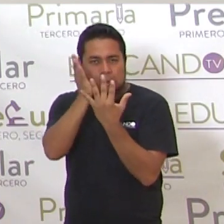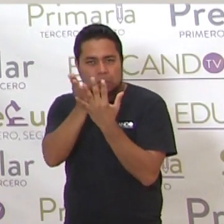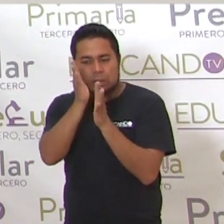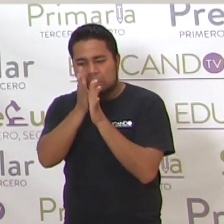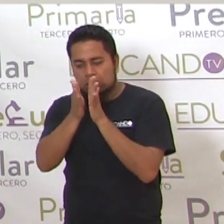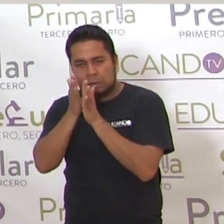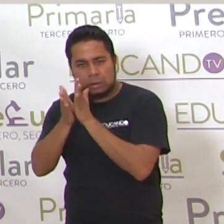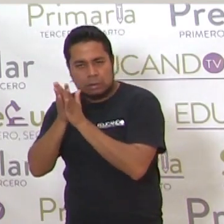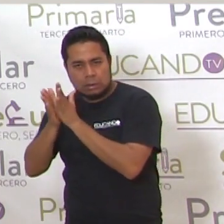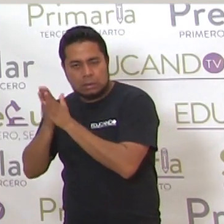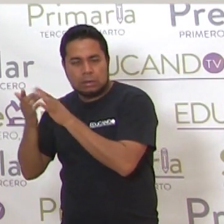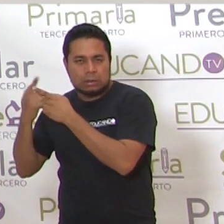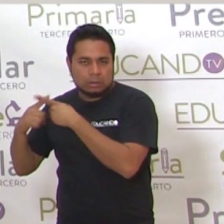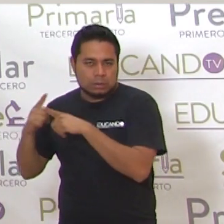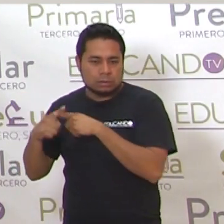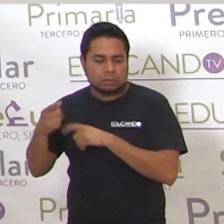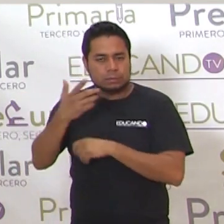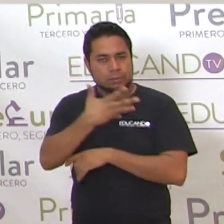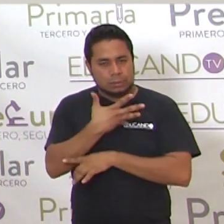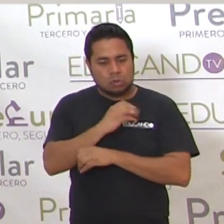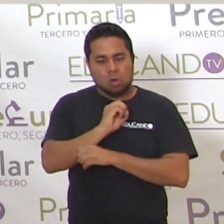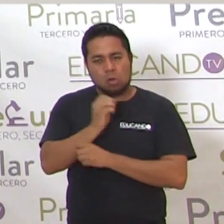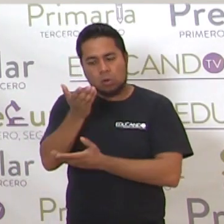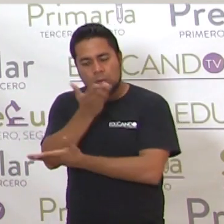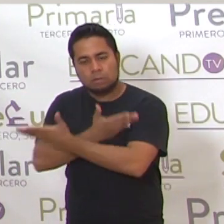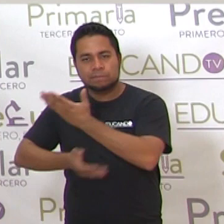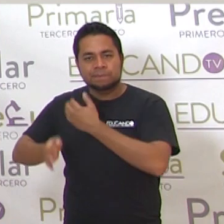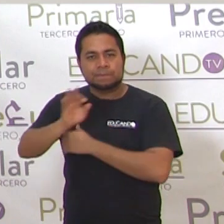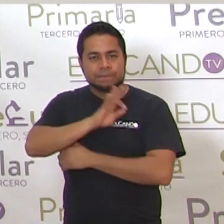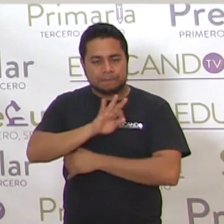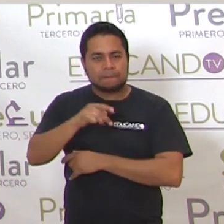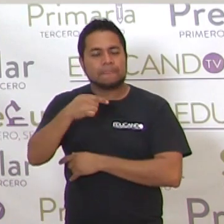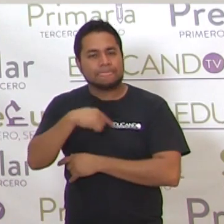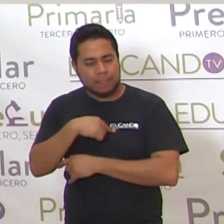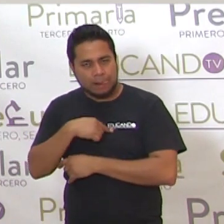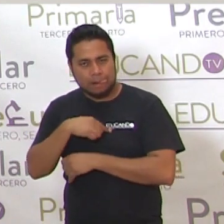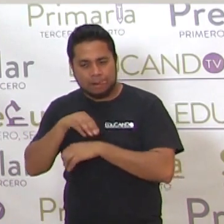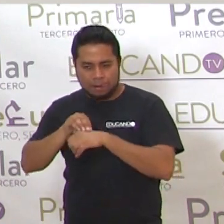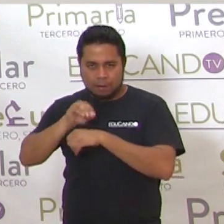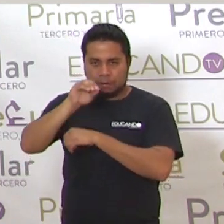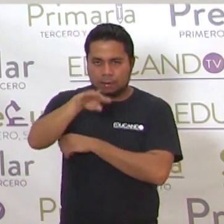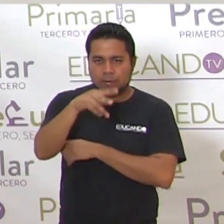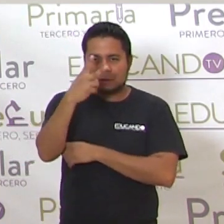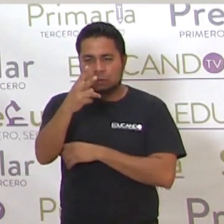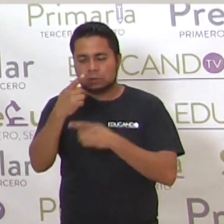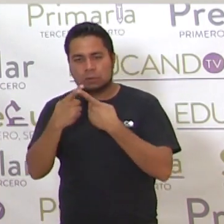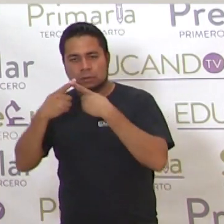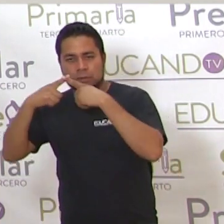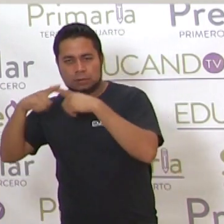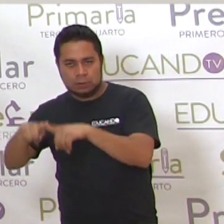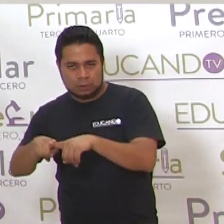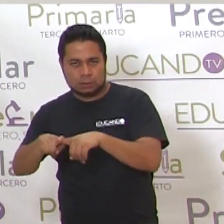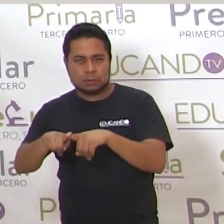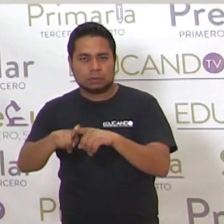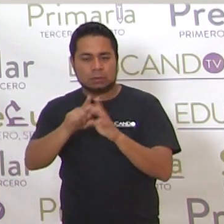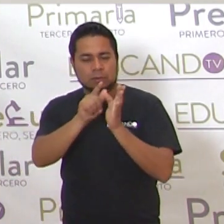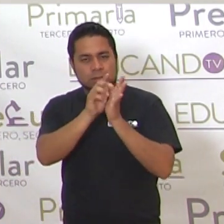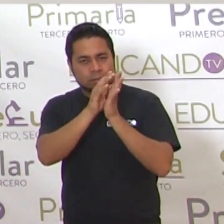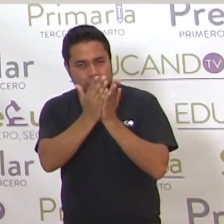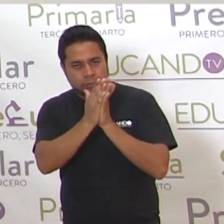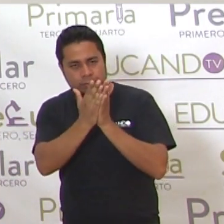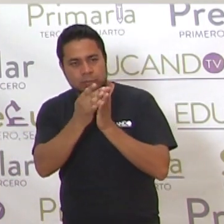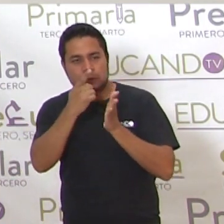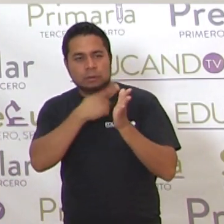vamos a tener o qué vamos a compartir te voy a proporcionar dos tipos de archivos bien lo voy a poner